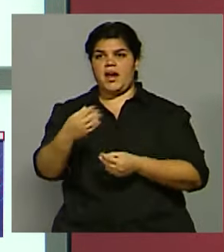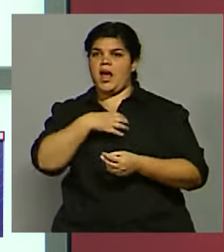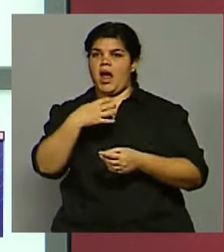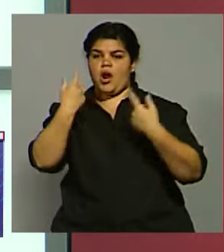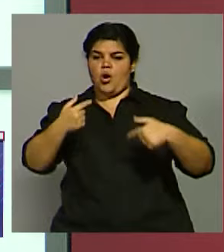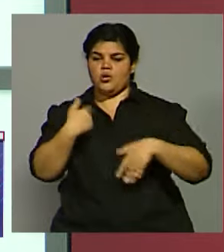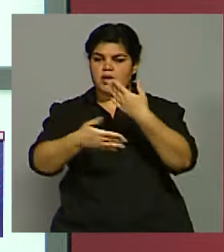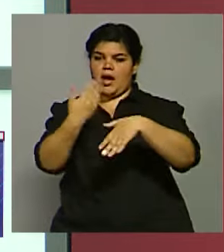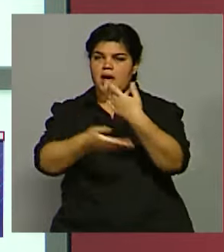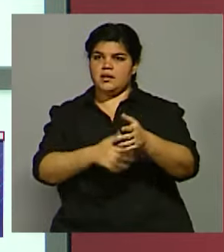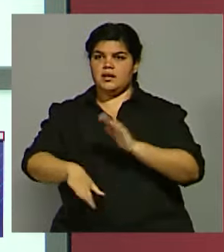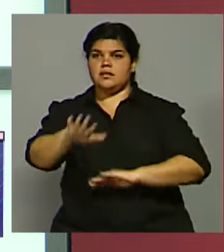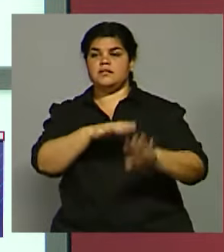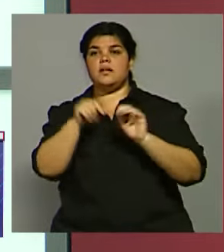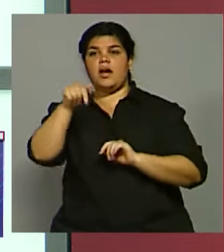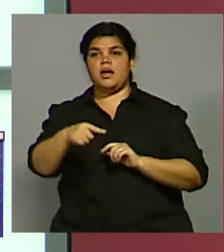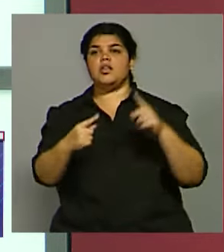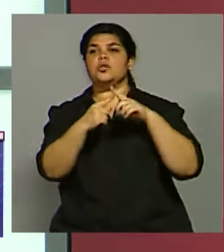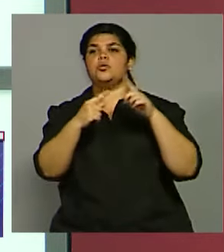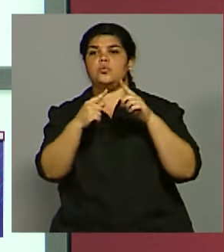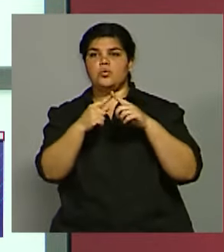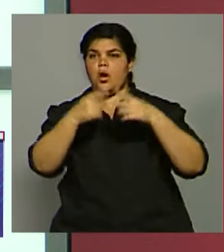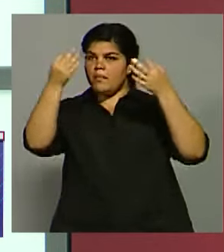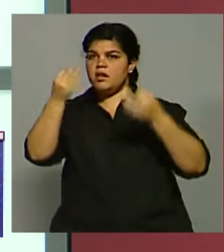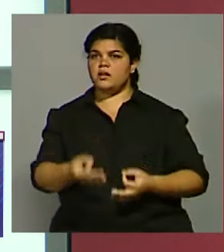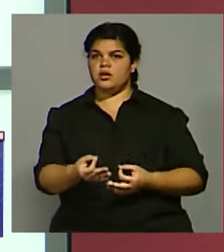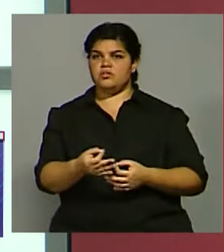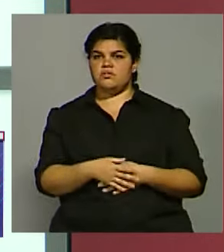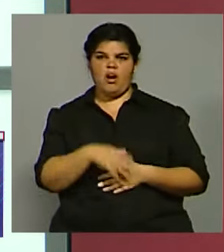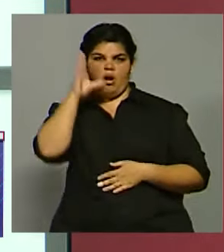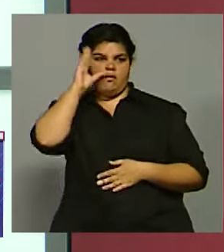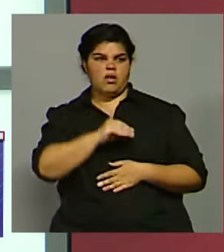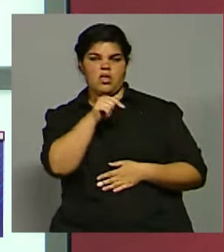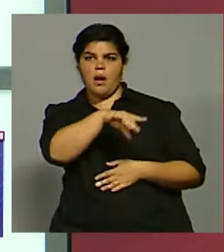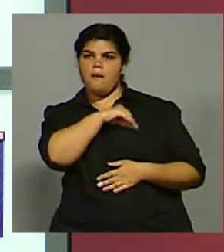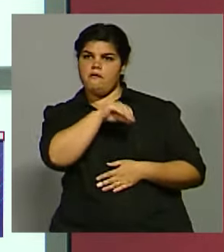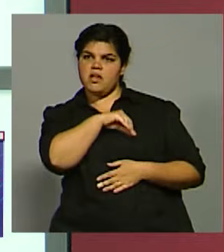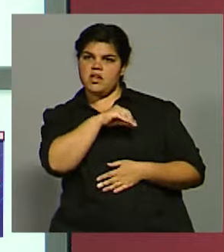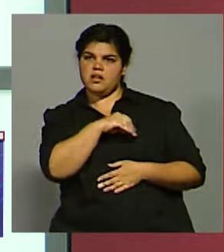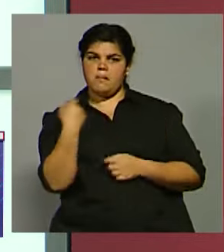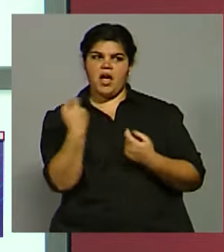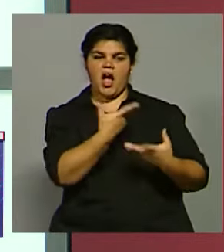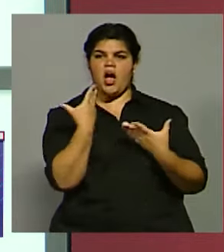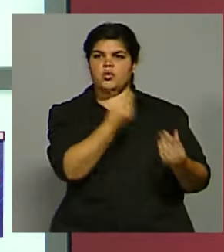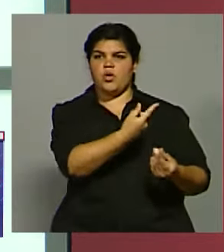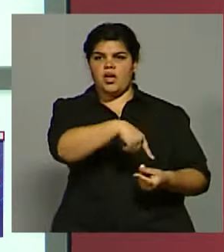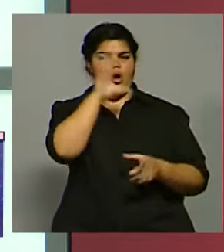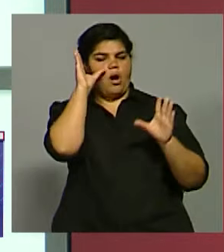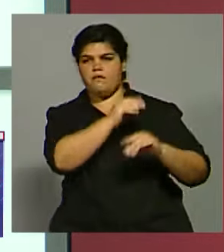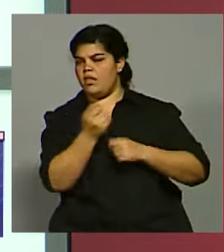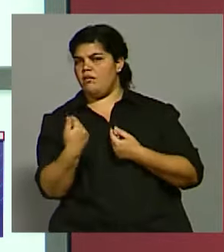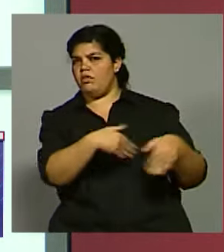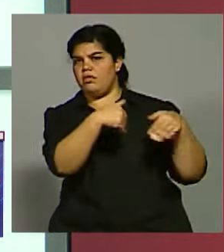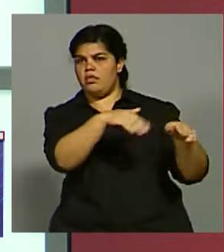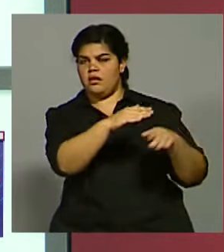actividades de un instituto muy prestigioso y de excelencia, olvidándose totalmente de las víctimas y la reparación de las víctimas, y sin tener en cuenta qué va a pasar